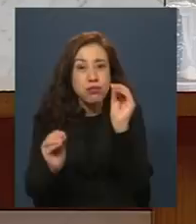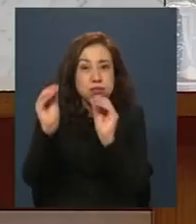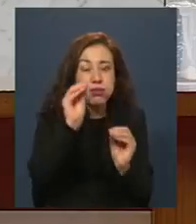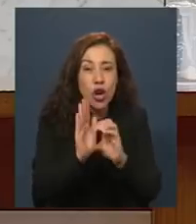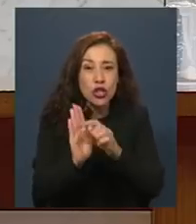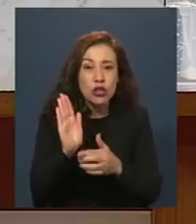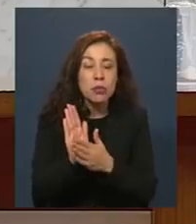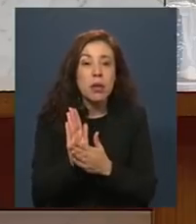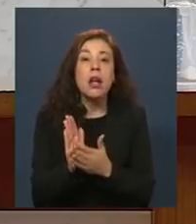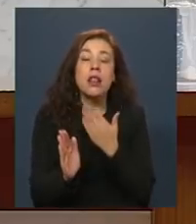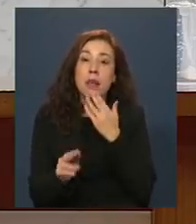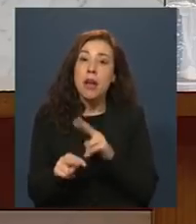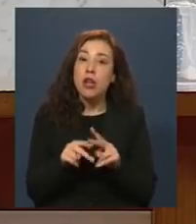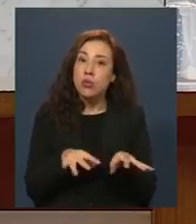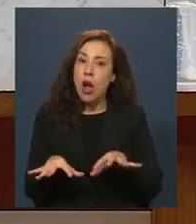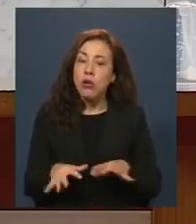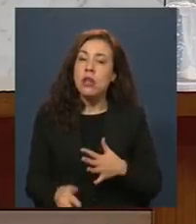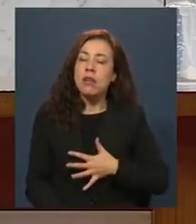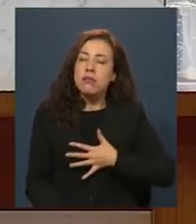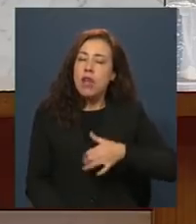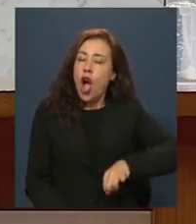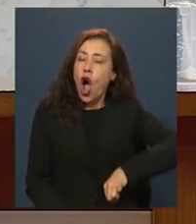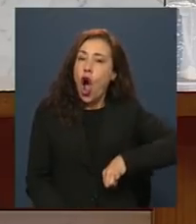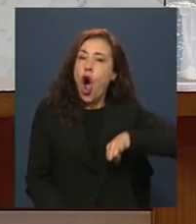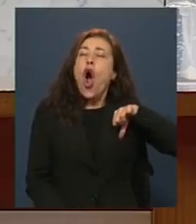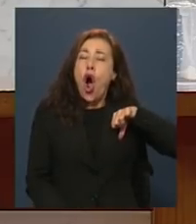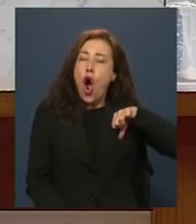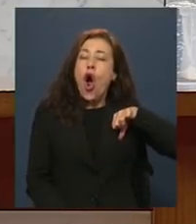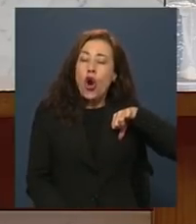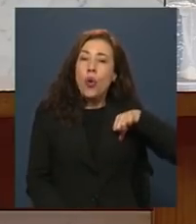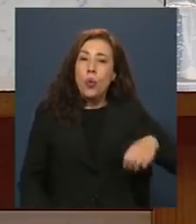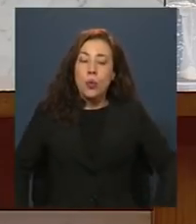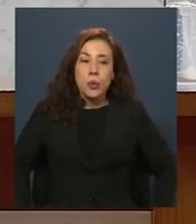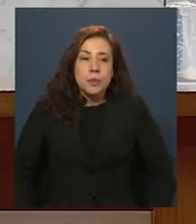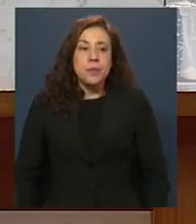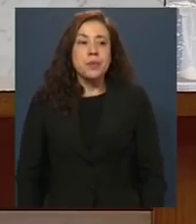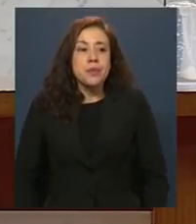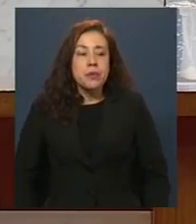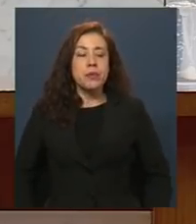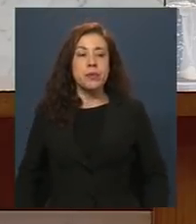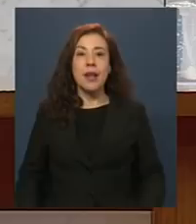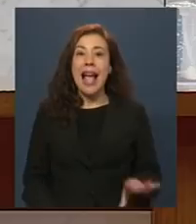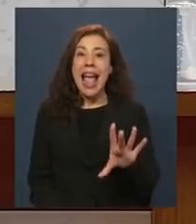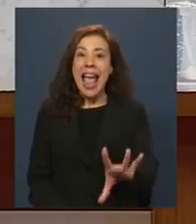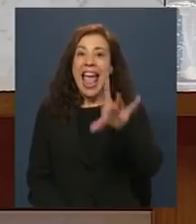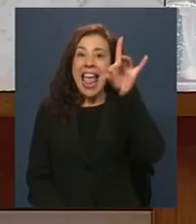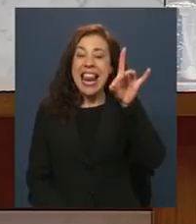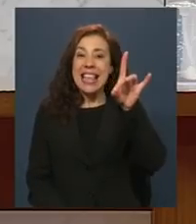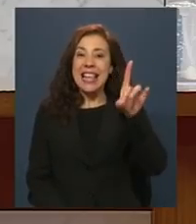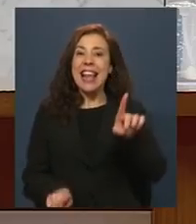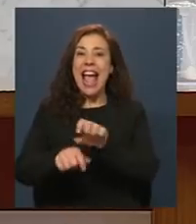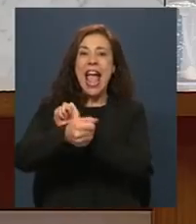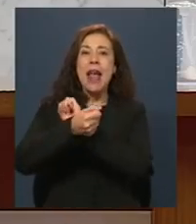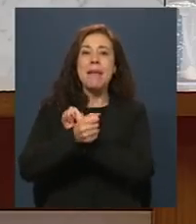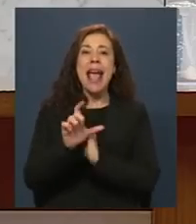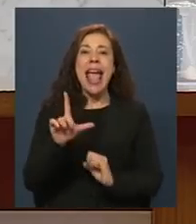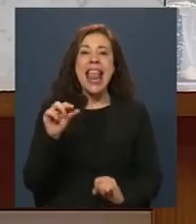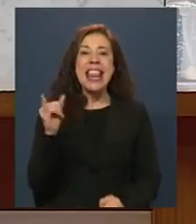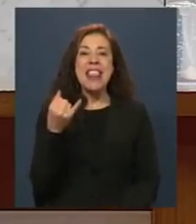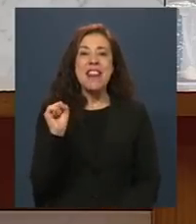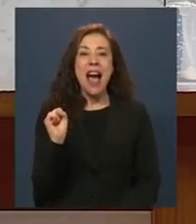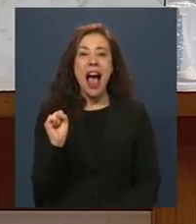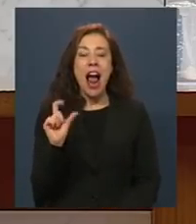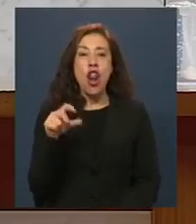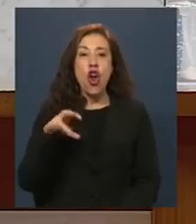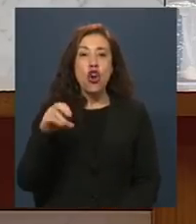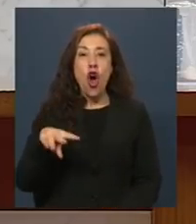también consigo un hecho que nos debe llenar de orgullo: la elección de nuestra hermana Elisa Loncón como